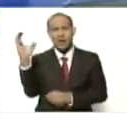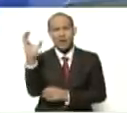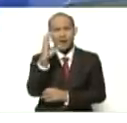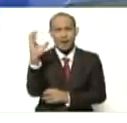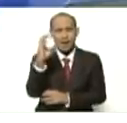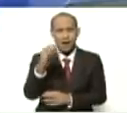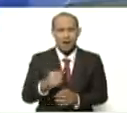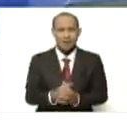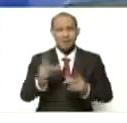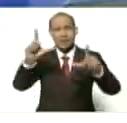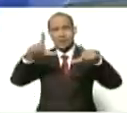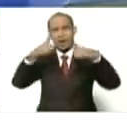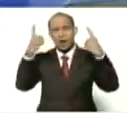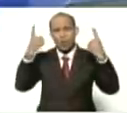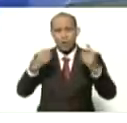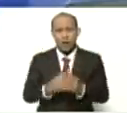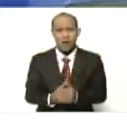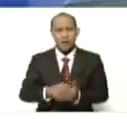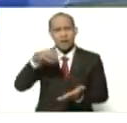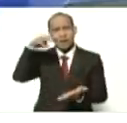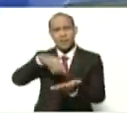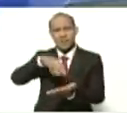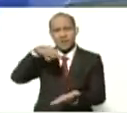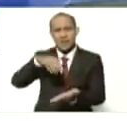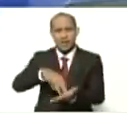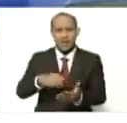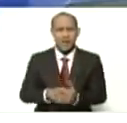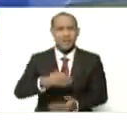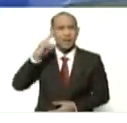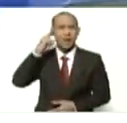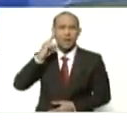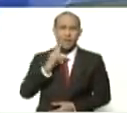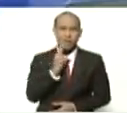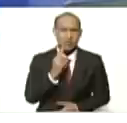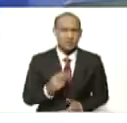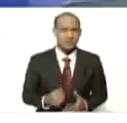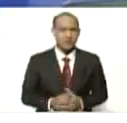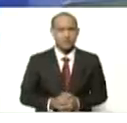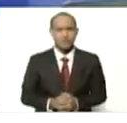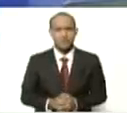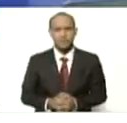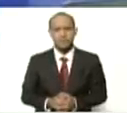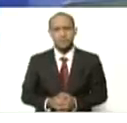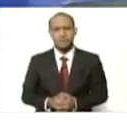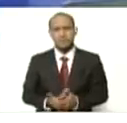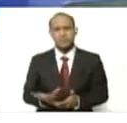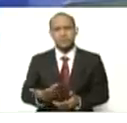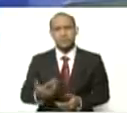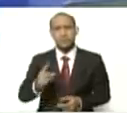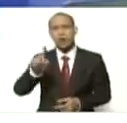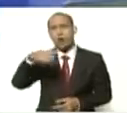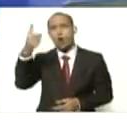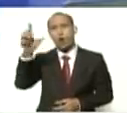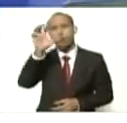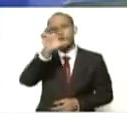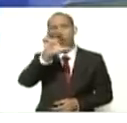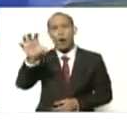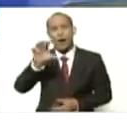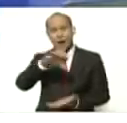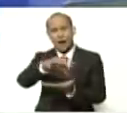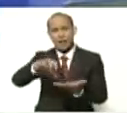la guaira miranda y bolívar cosa que no ocurre en todos los estados